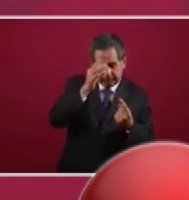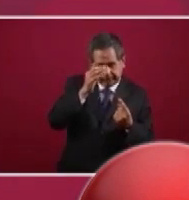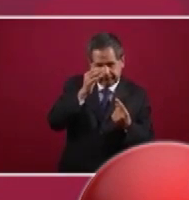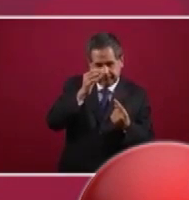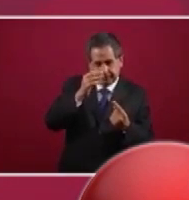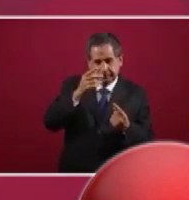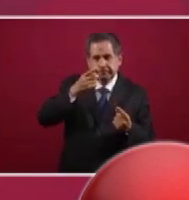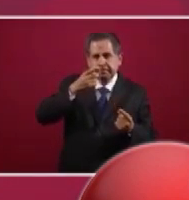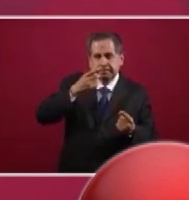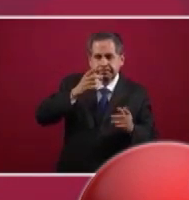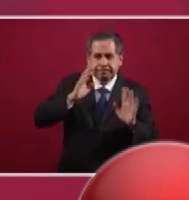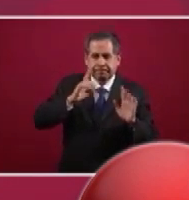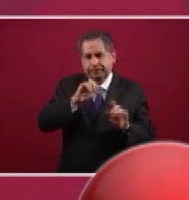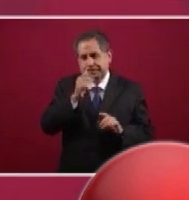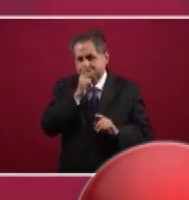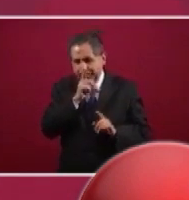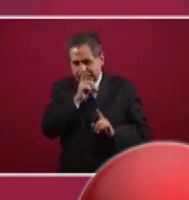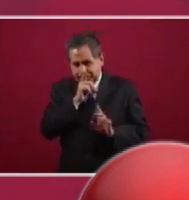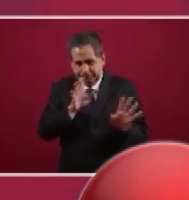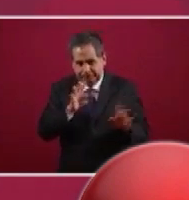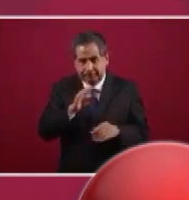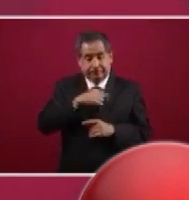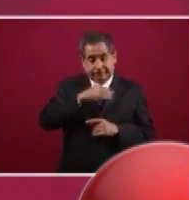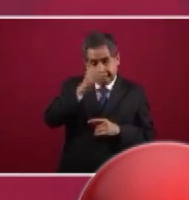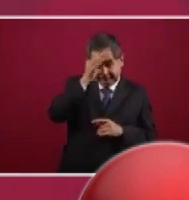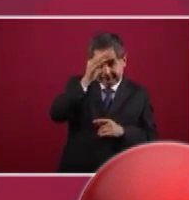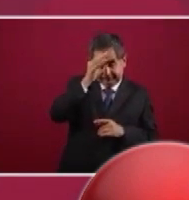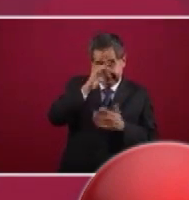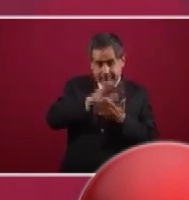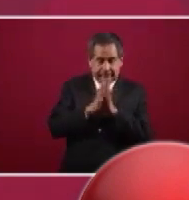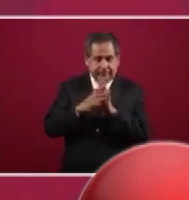cosa, los vuelve locos.